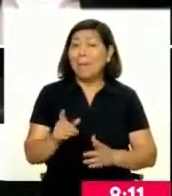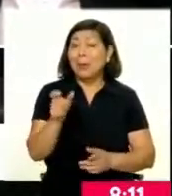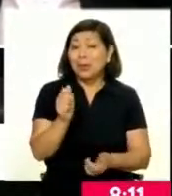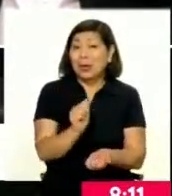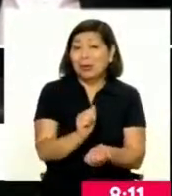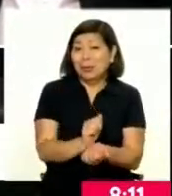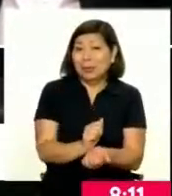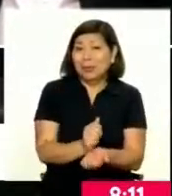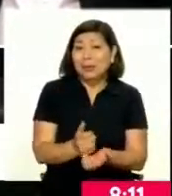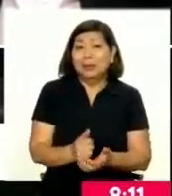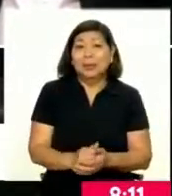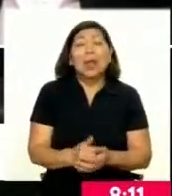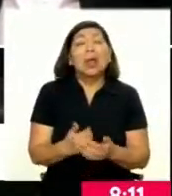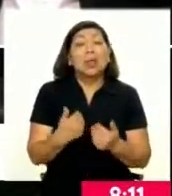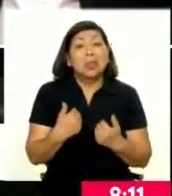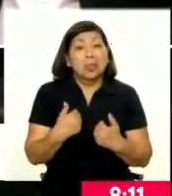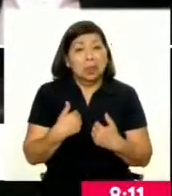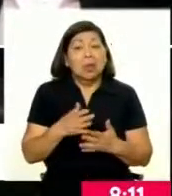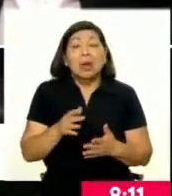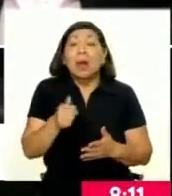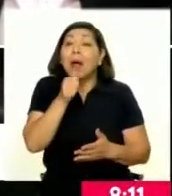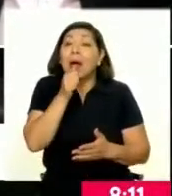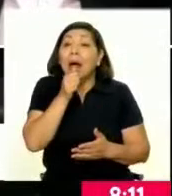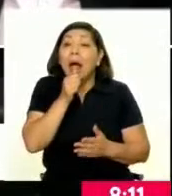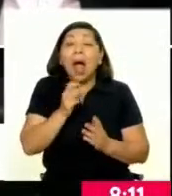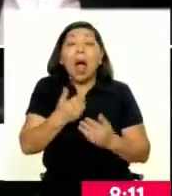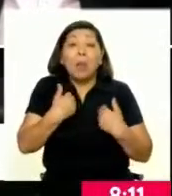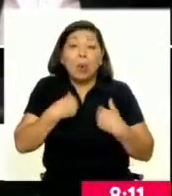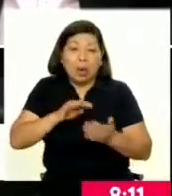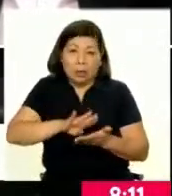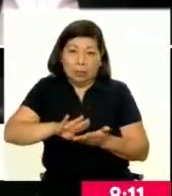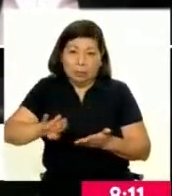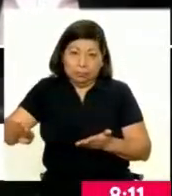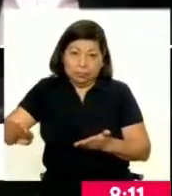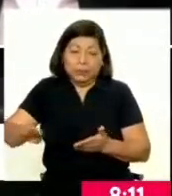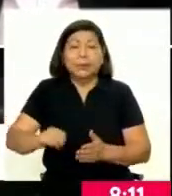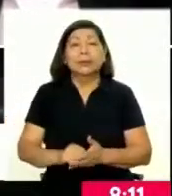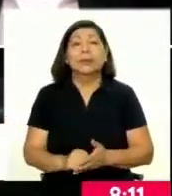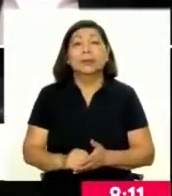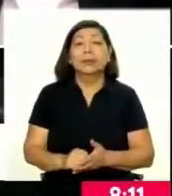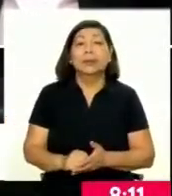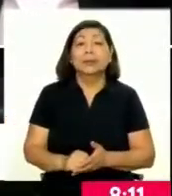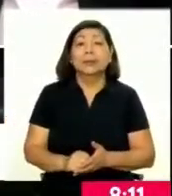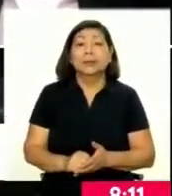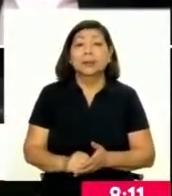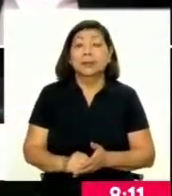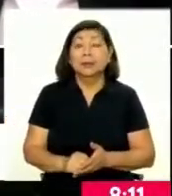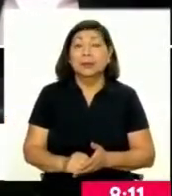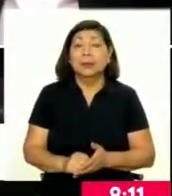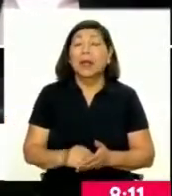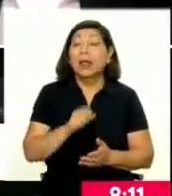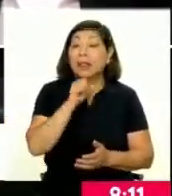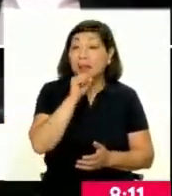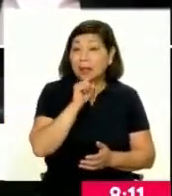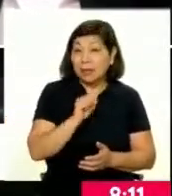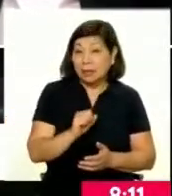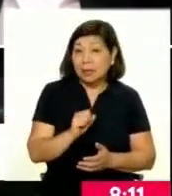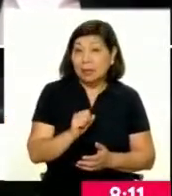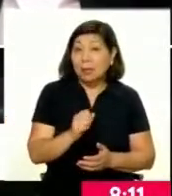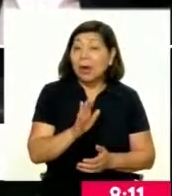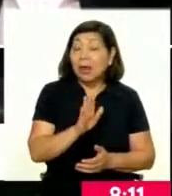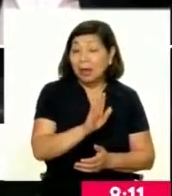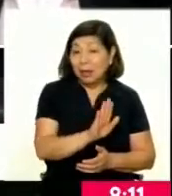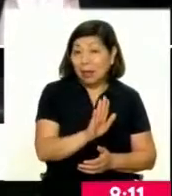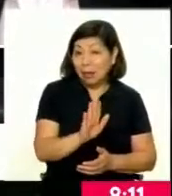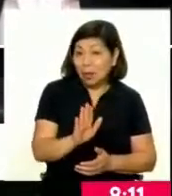detenidos, ¿no?, cuentan con defensa privada. Actualmente, los detenidos de diciembre, ¿no?,